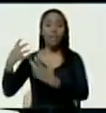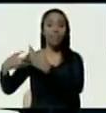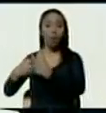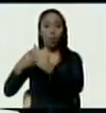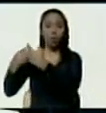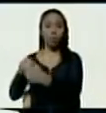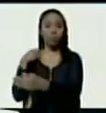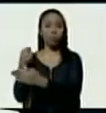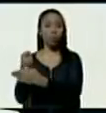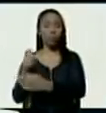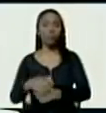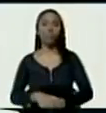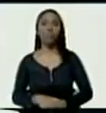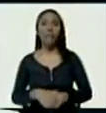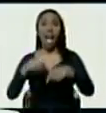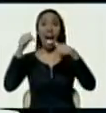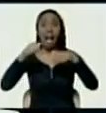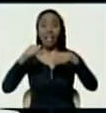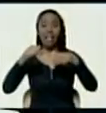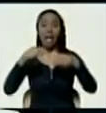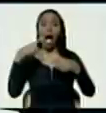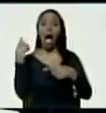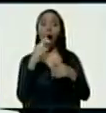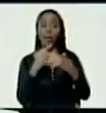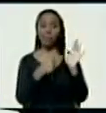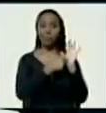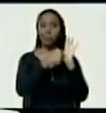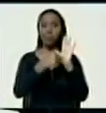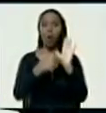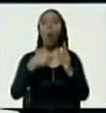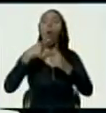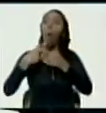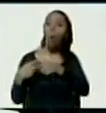2018. Y aquí caemos en otra gran verdad.